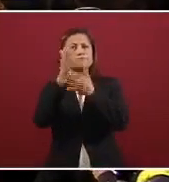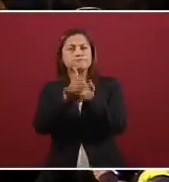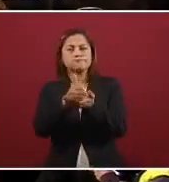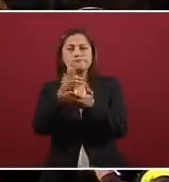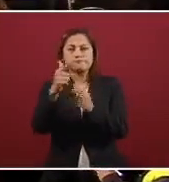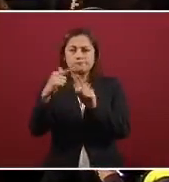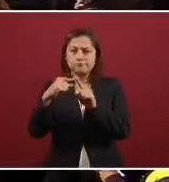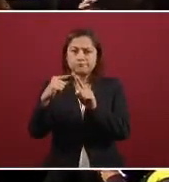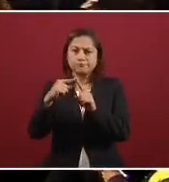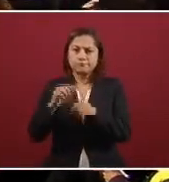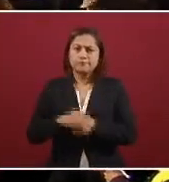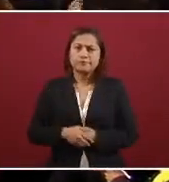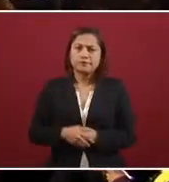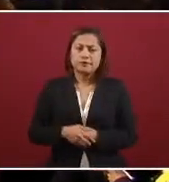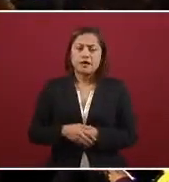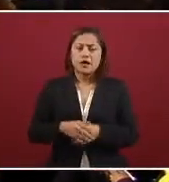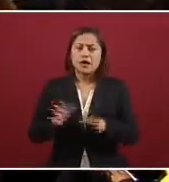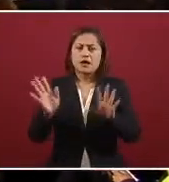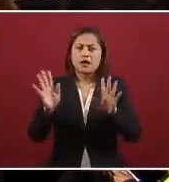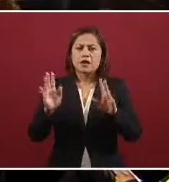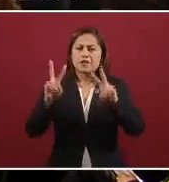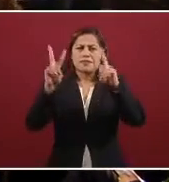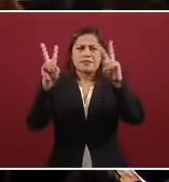de lo religioso.